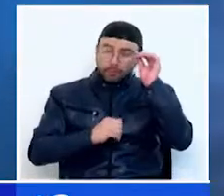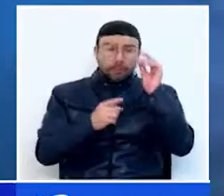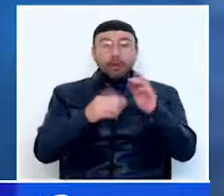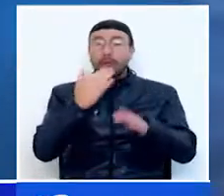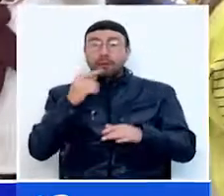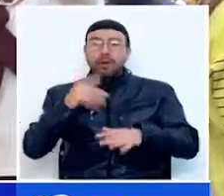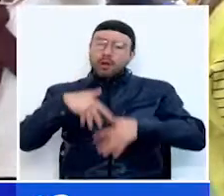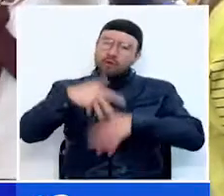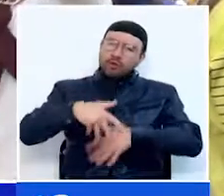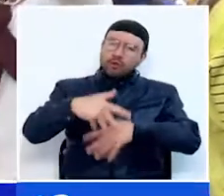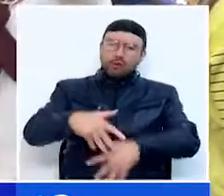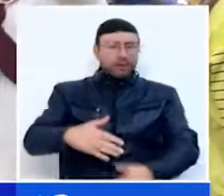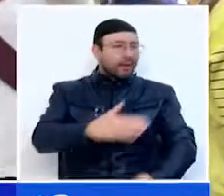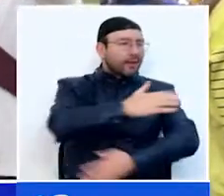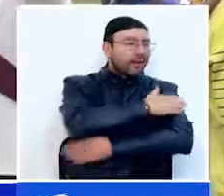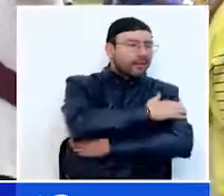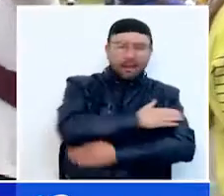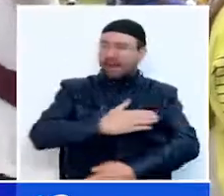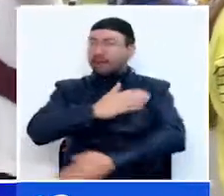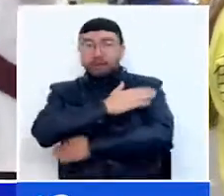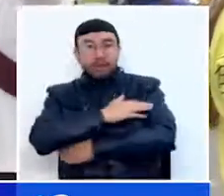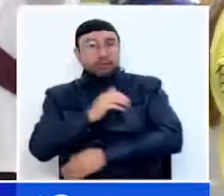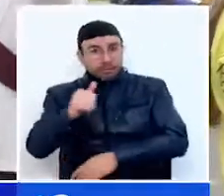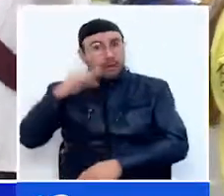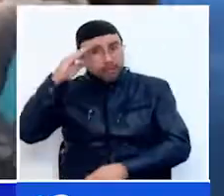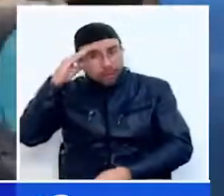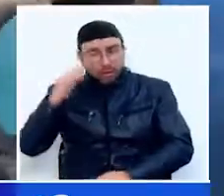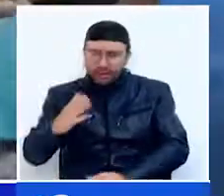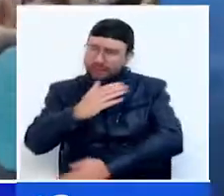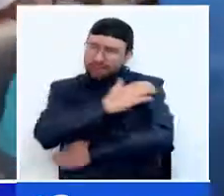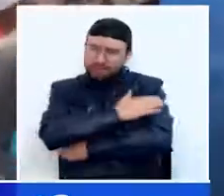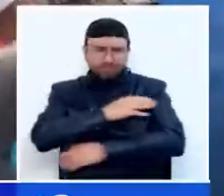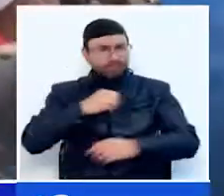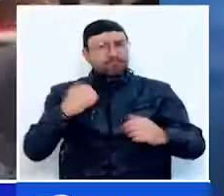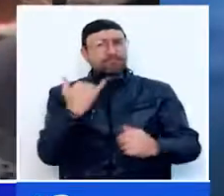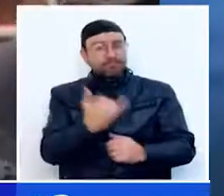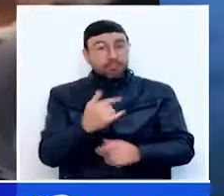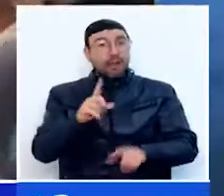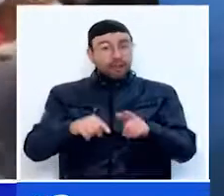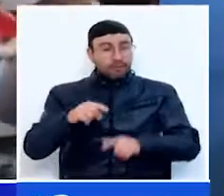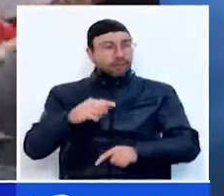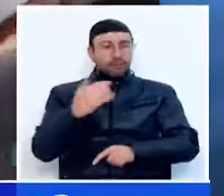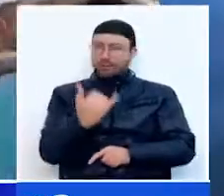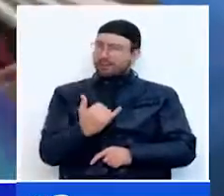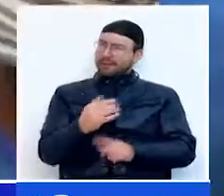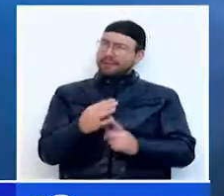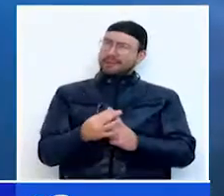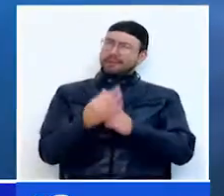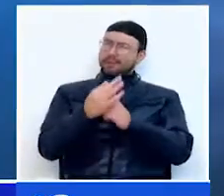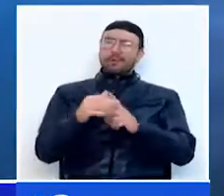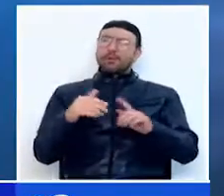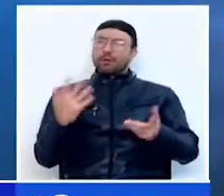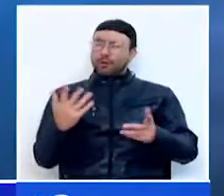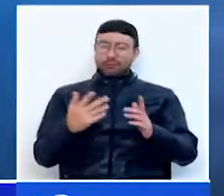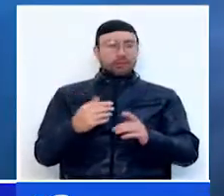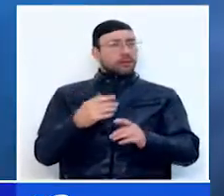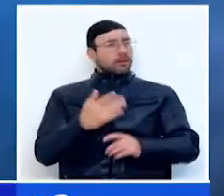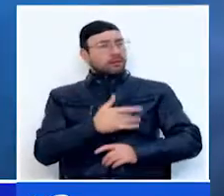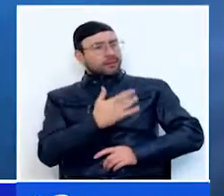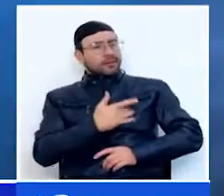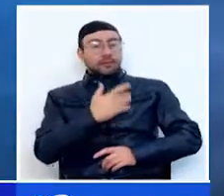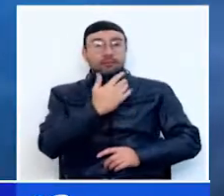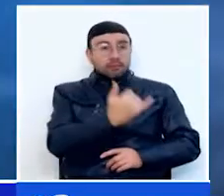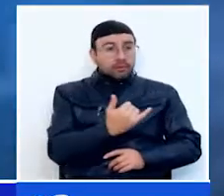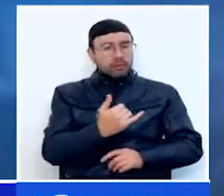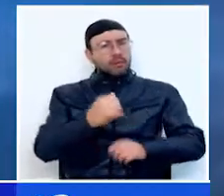las marchas, hasta la policía misma con los del SMAT. Y que además tenía una manera muy particular de exponer los motivos de lo que